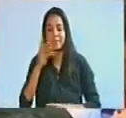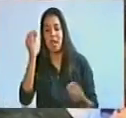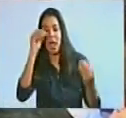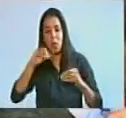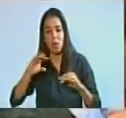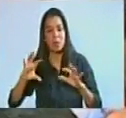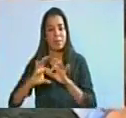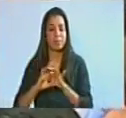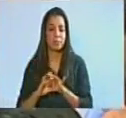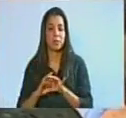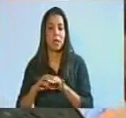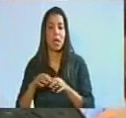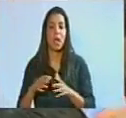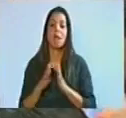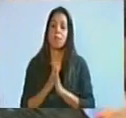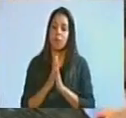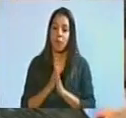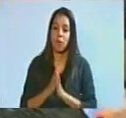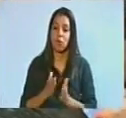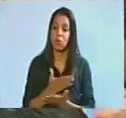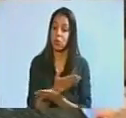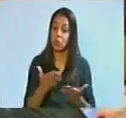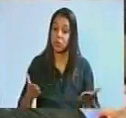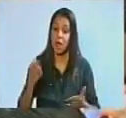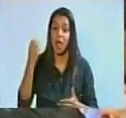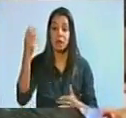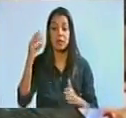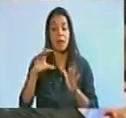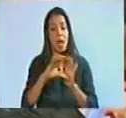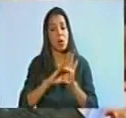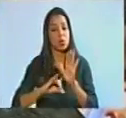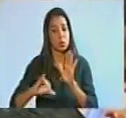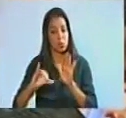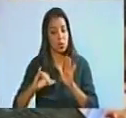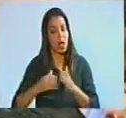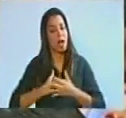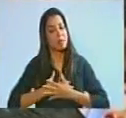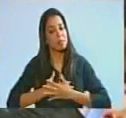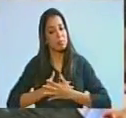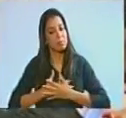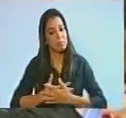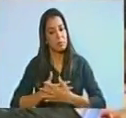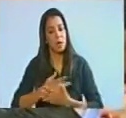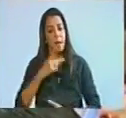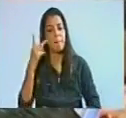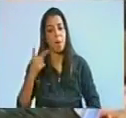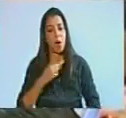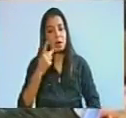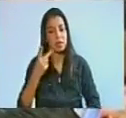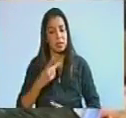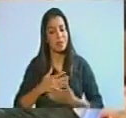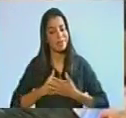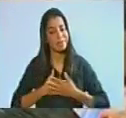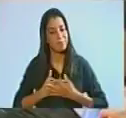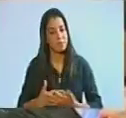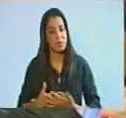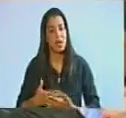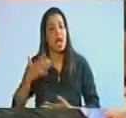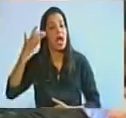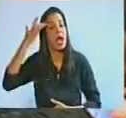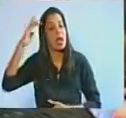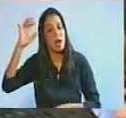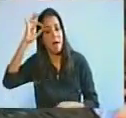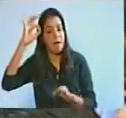misma Asamblea Nacional Constituyente salga la voluntad política de creer